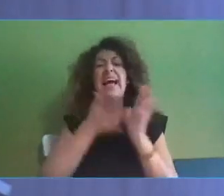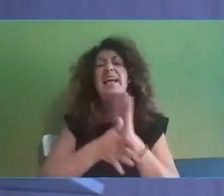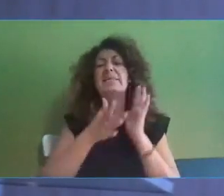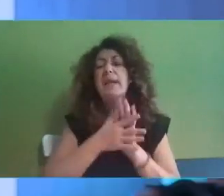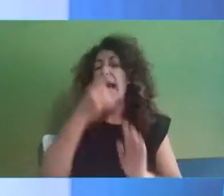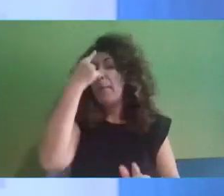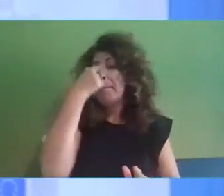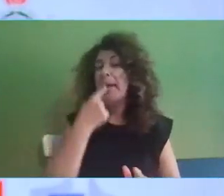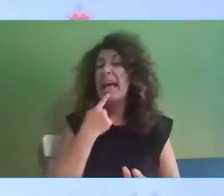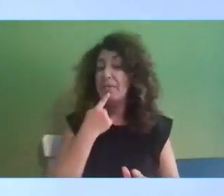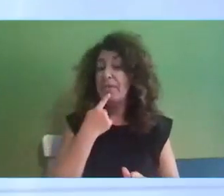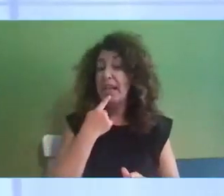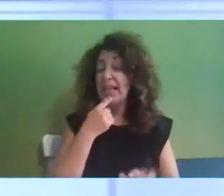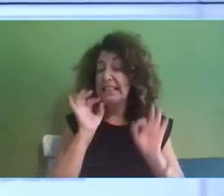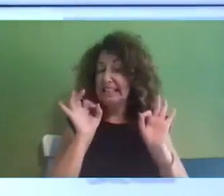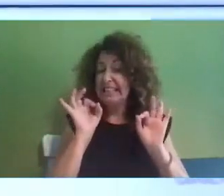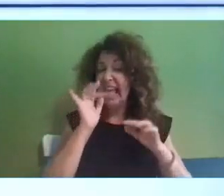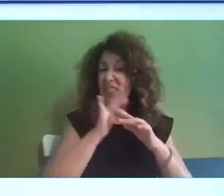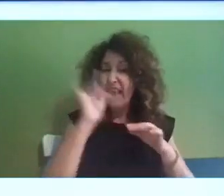Bueno,